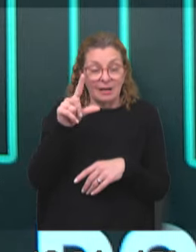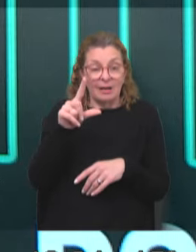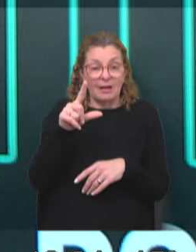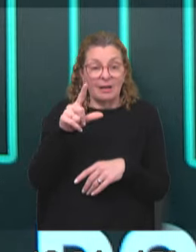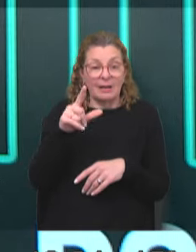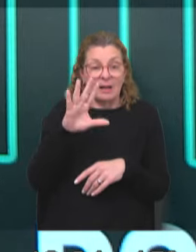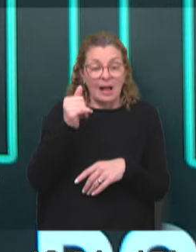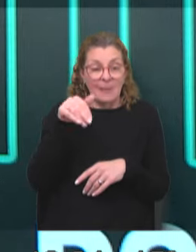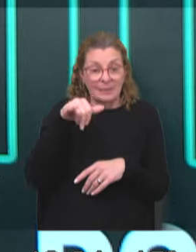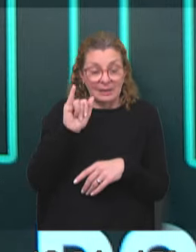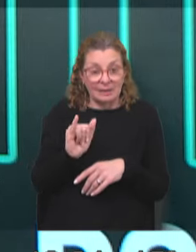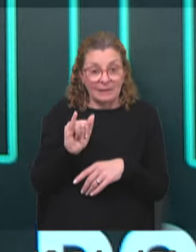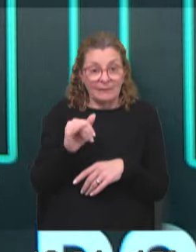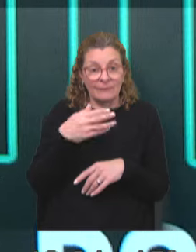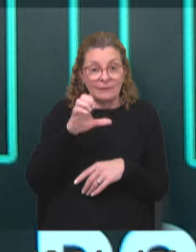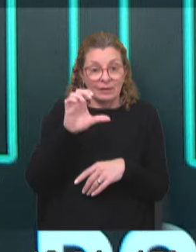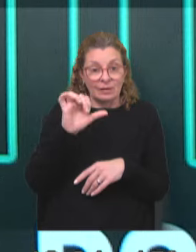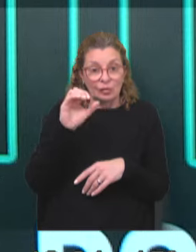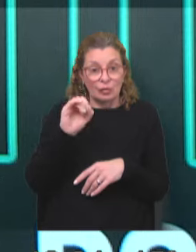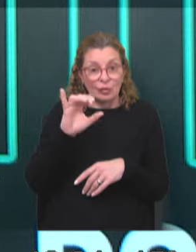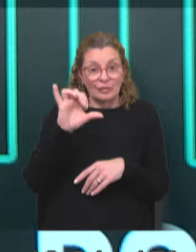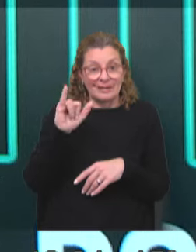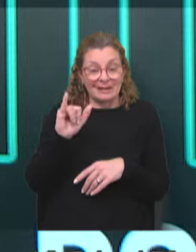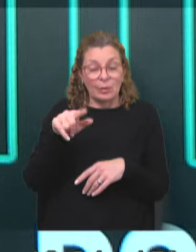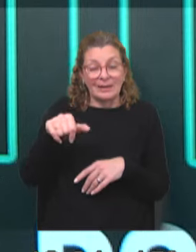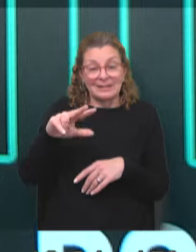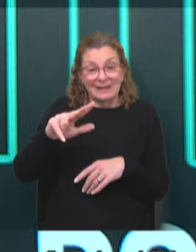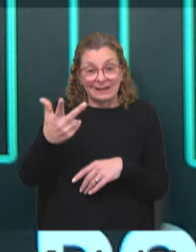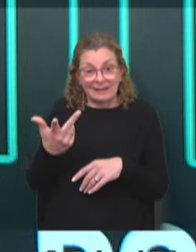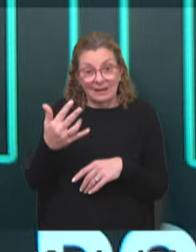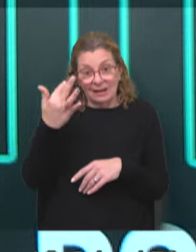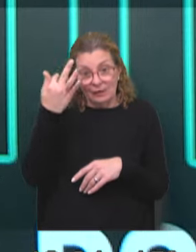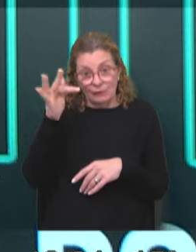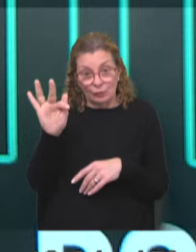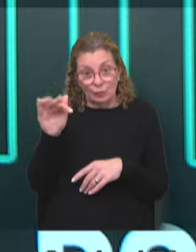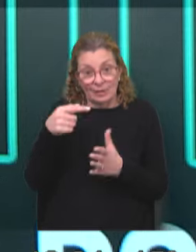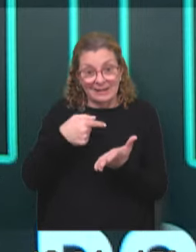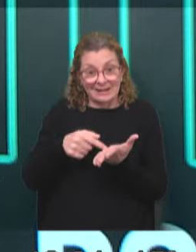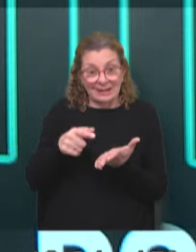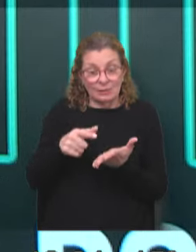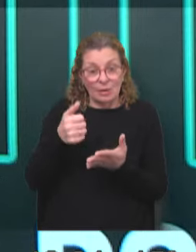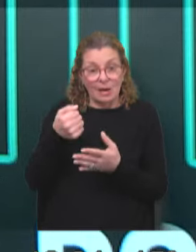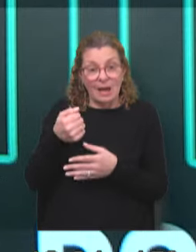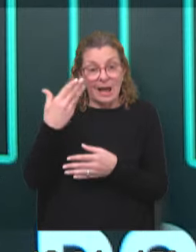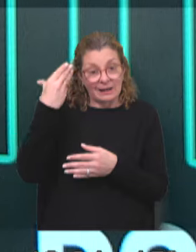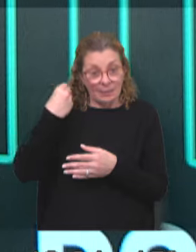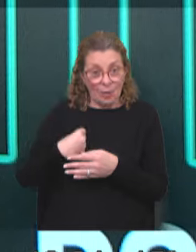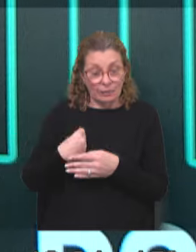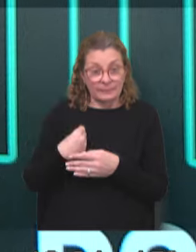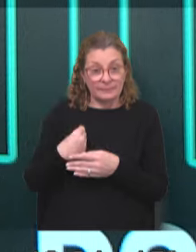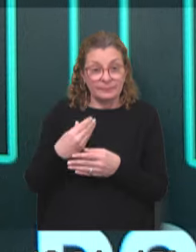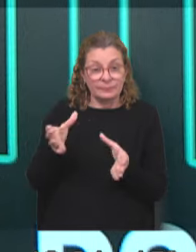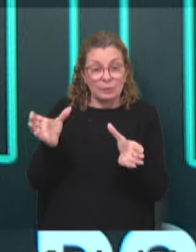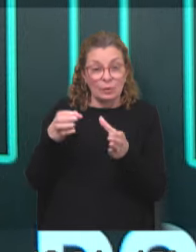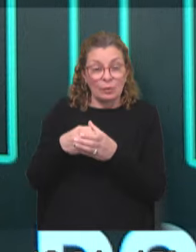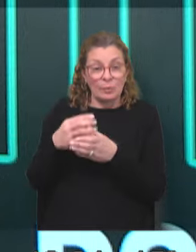Carlos Camí y Guillermo besos y como cabezas hay una tercera pata que es el futuro de Centro donde está argimón este Bueno un grupo